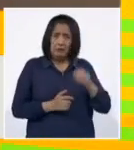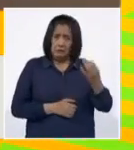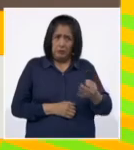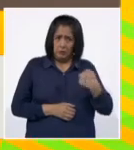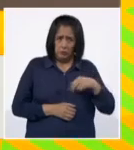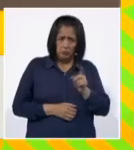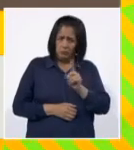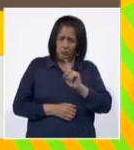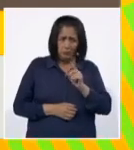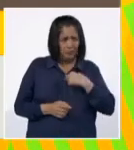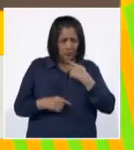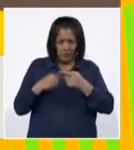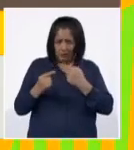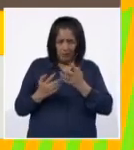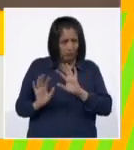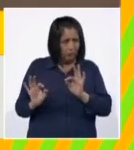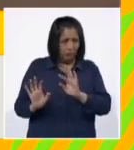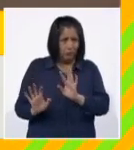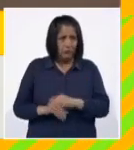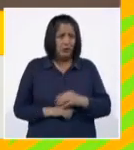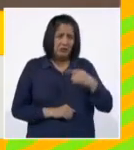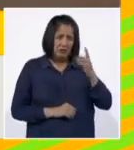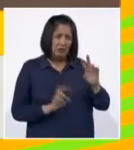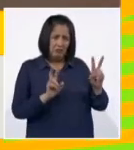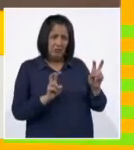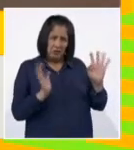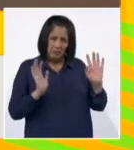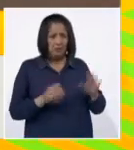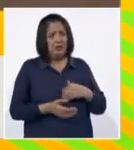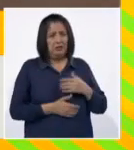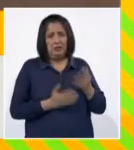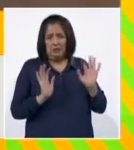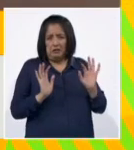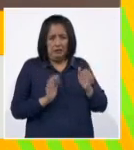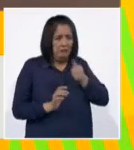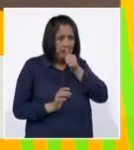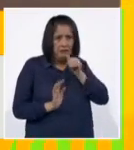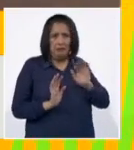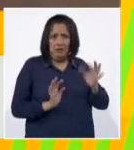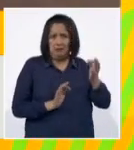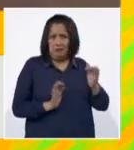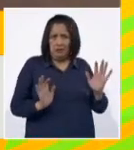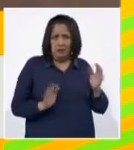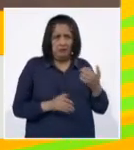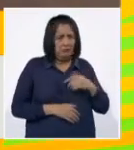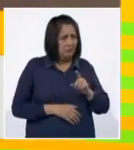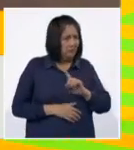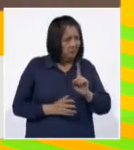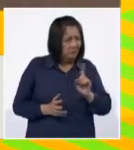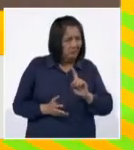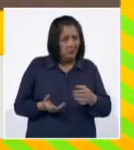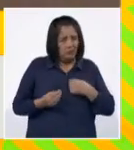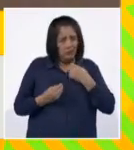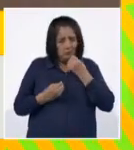La verdad es que nosotros no damos declaraciones. Creo que este es un tema que se tiene que manejar en estricto privado, en verdad, y no